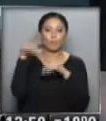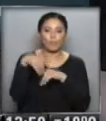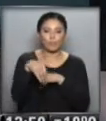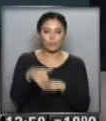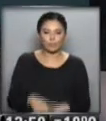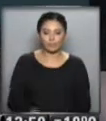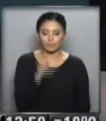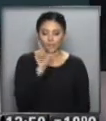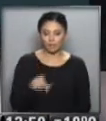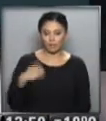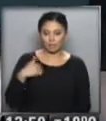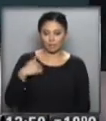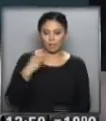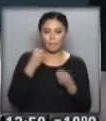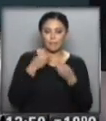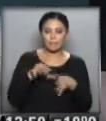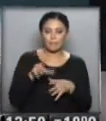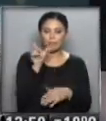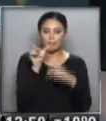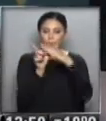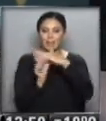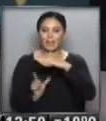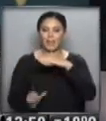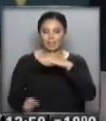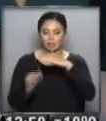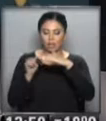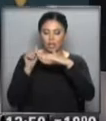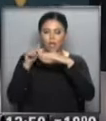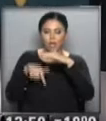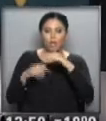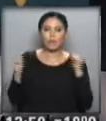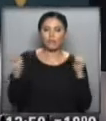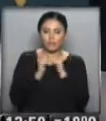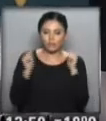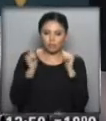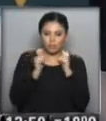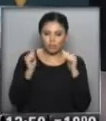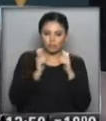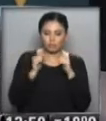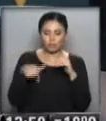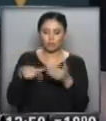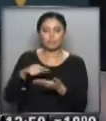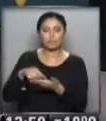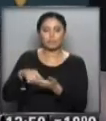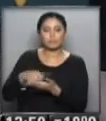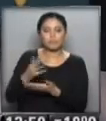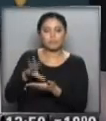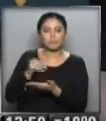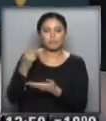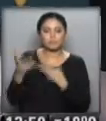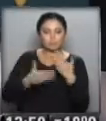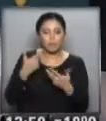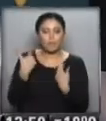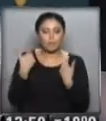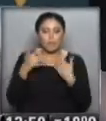para todo el territorio del país y comenzamos por la región patagónica. Frío en el extremo sur, tanto que en la ciudad de Ushuaia hasta hay